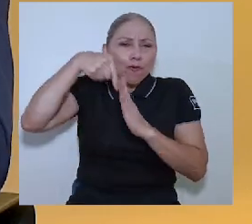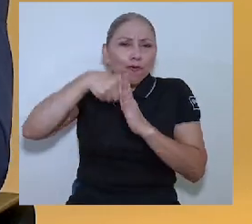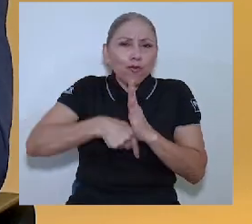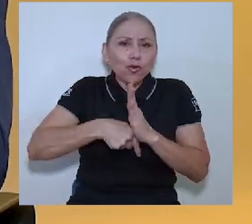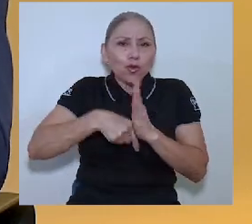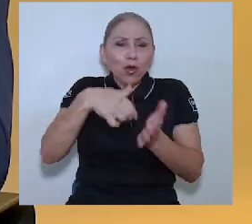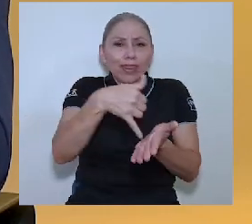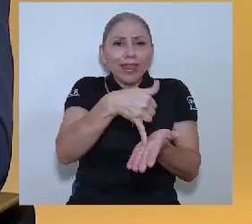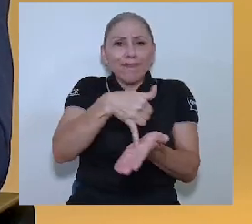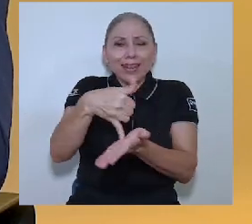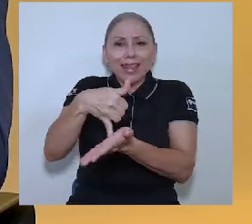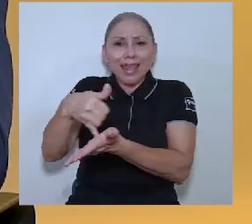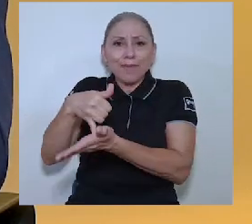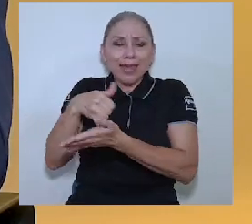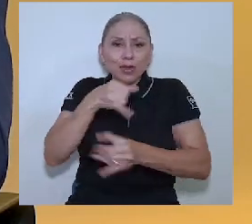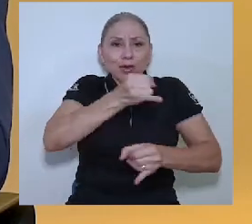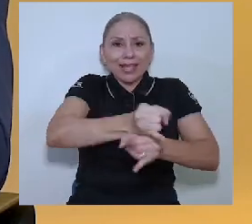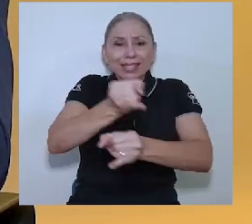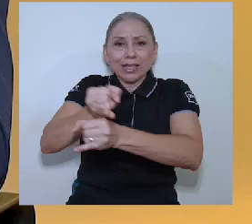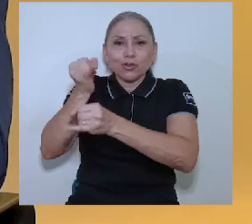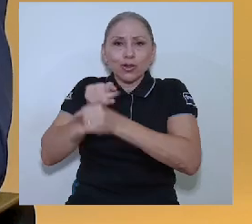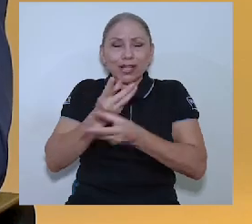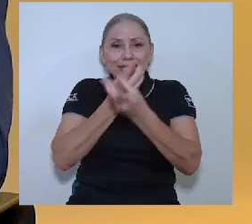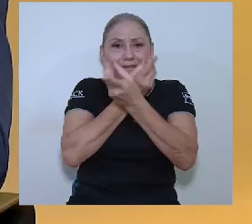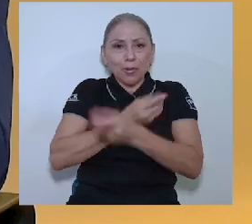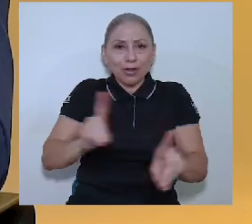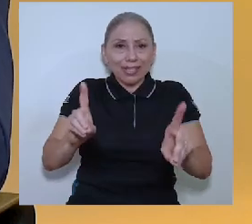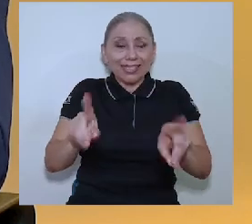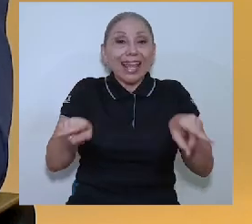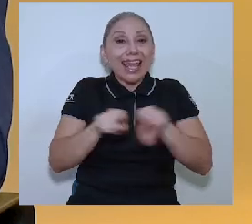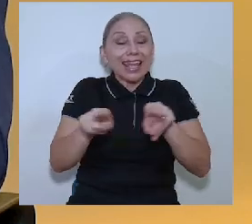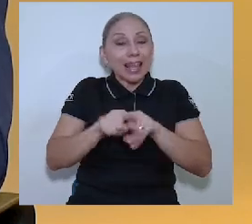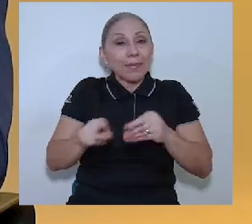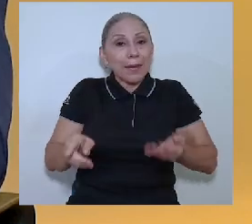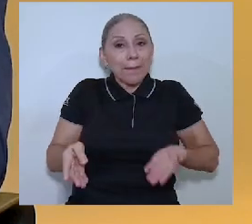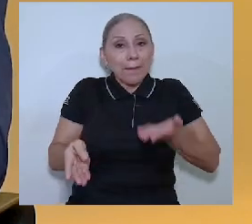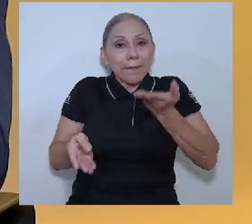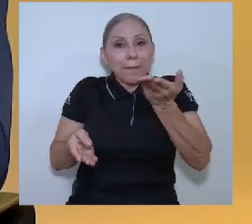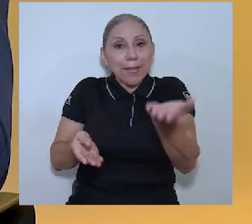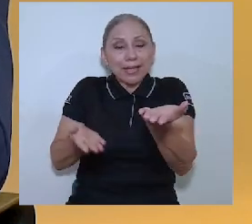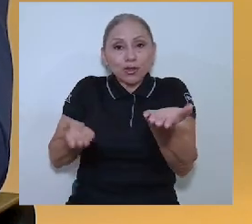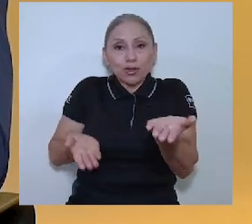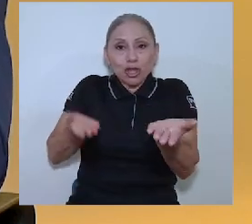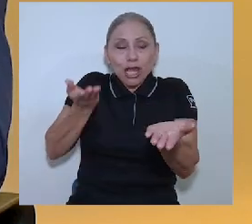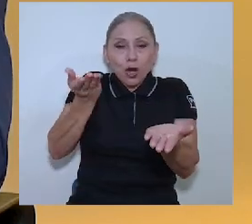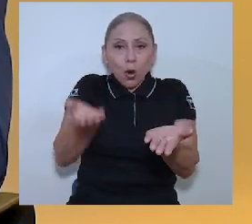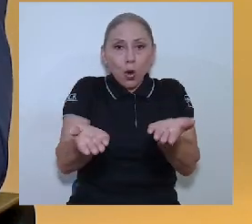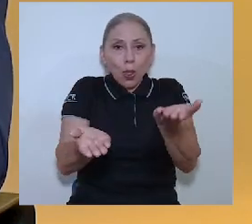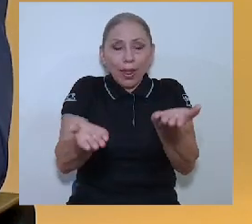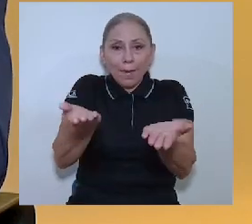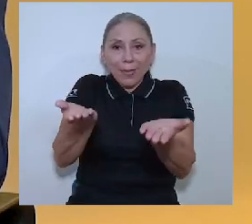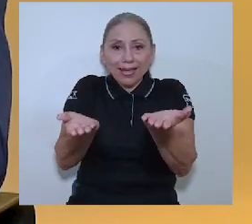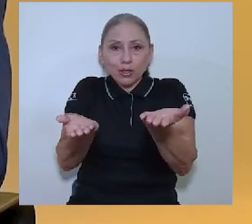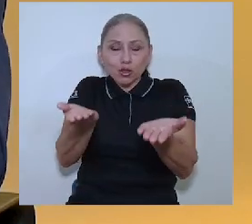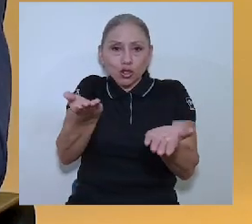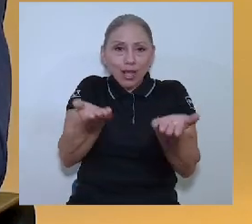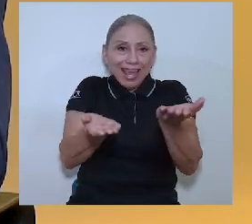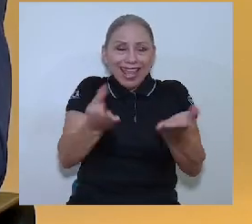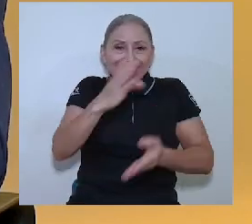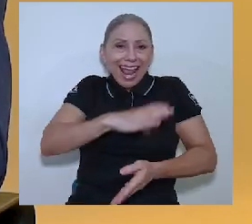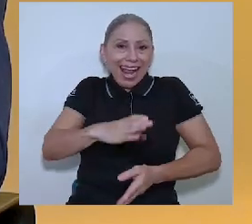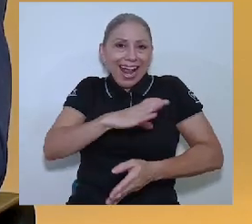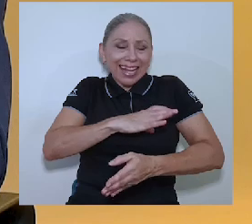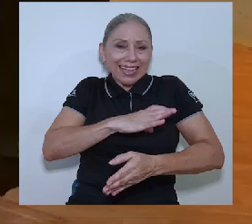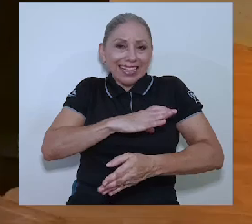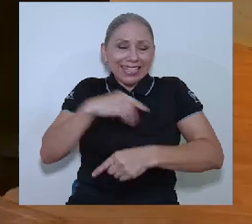las instituciones democráticas y de los pesos y contrapesos que han caracterizado durante toda la